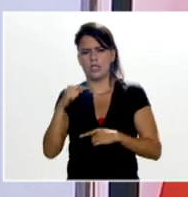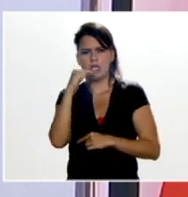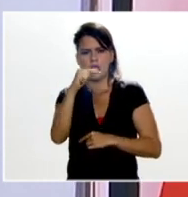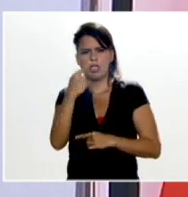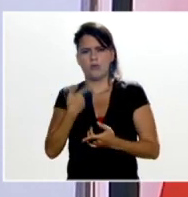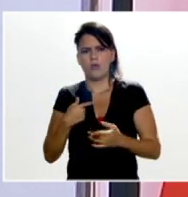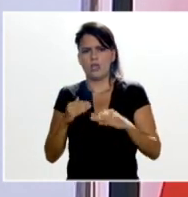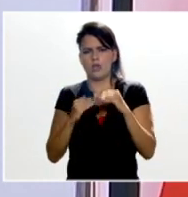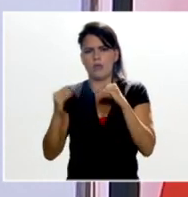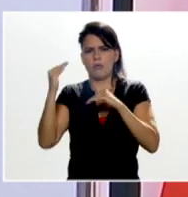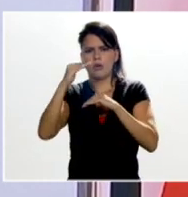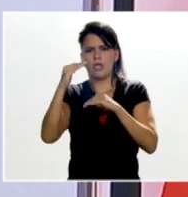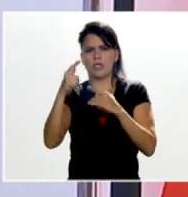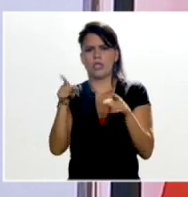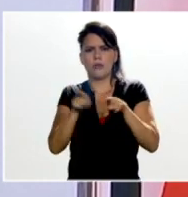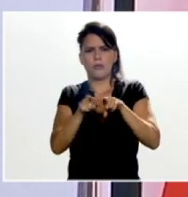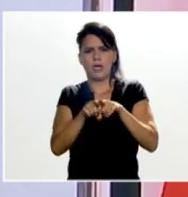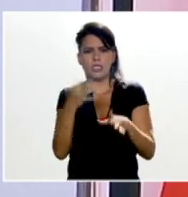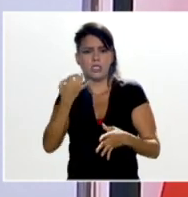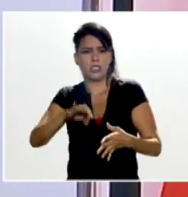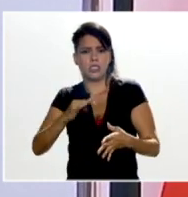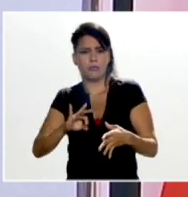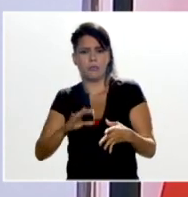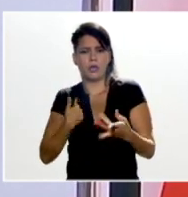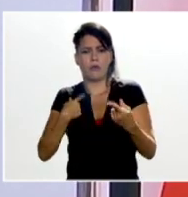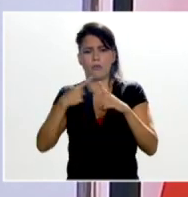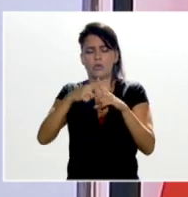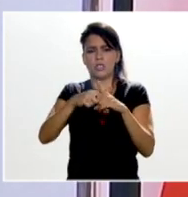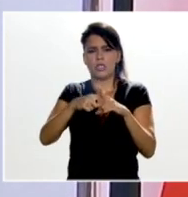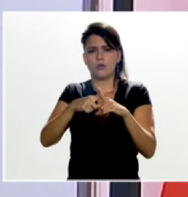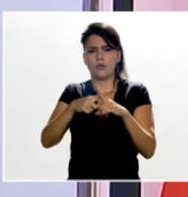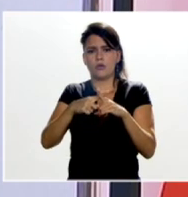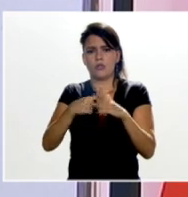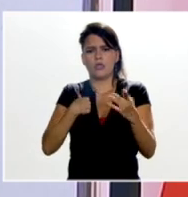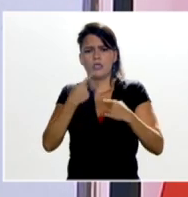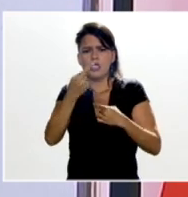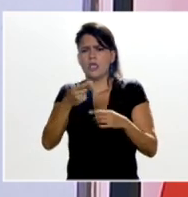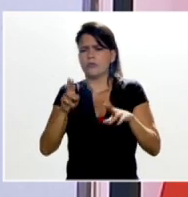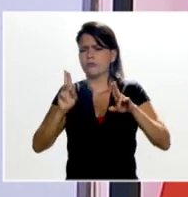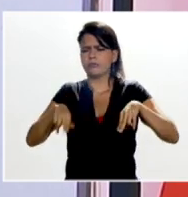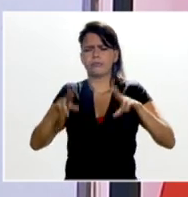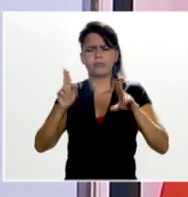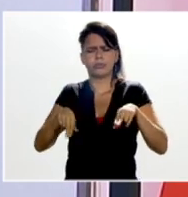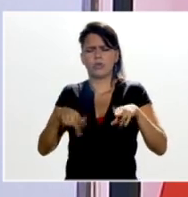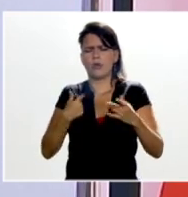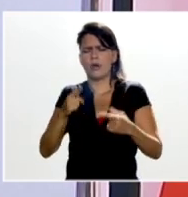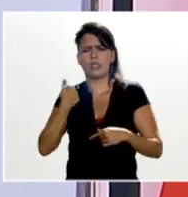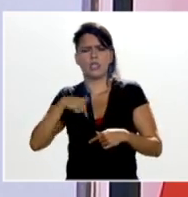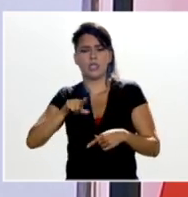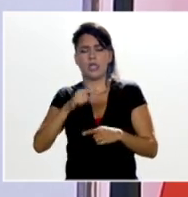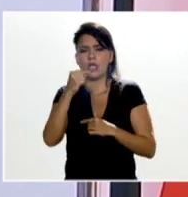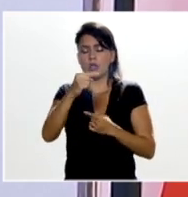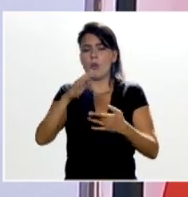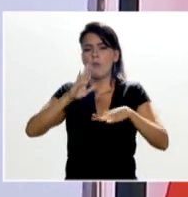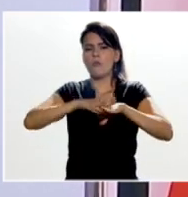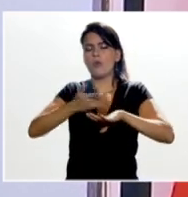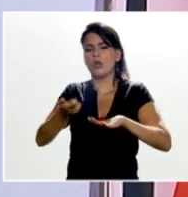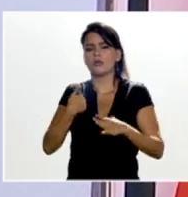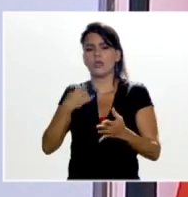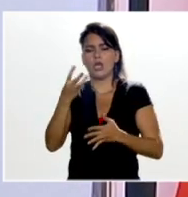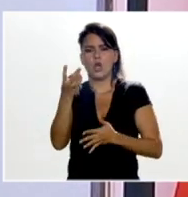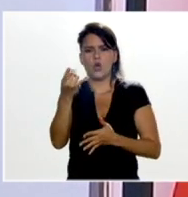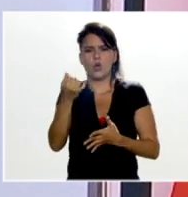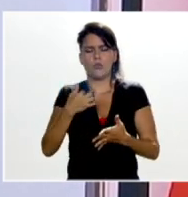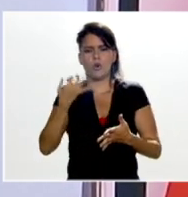en este caso 2, siempre va a dar positivo. Es decir, en ningún caso se va a obtener el negativo. Por eso es que en los